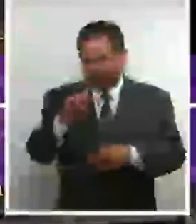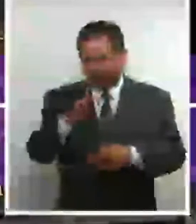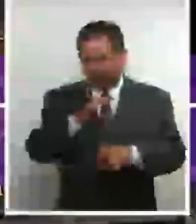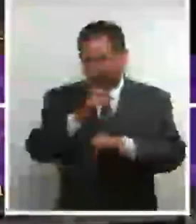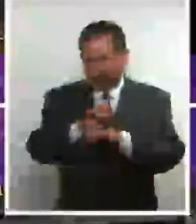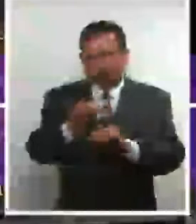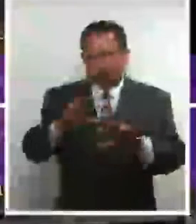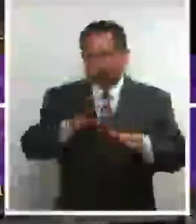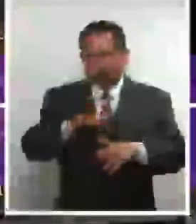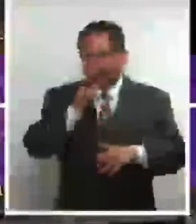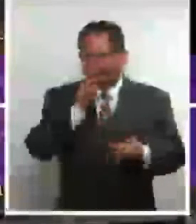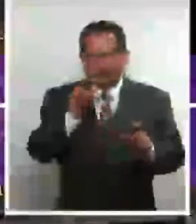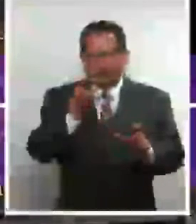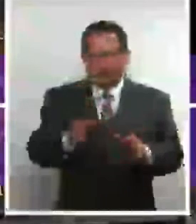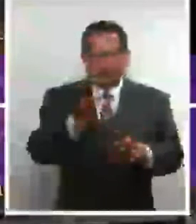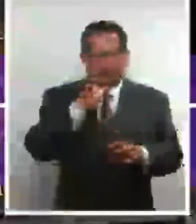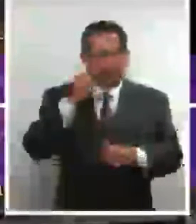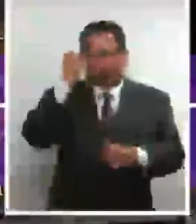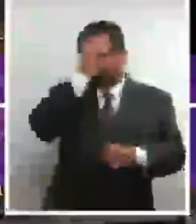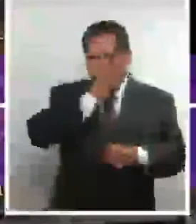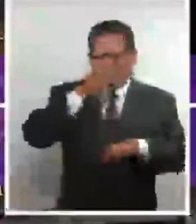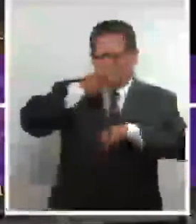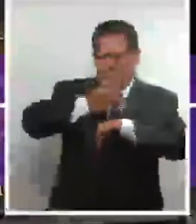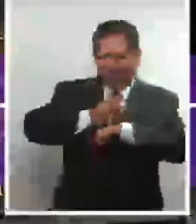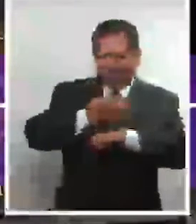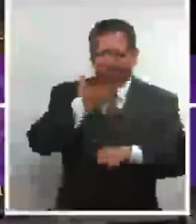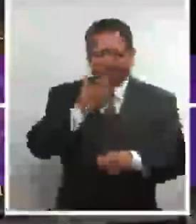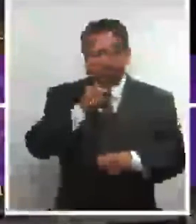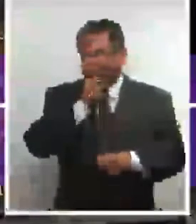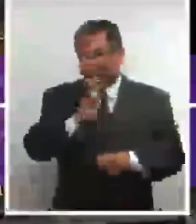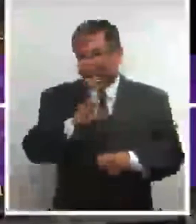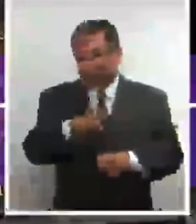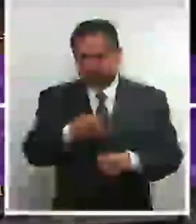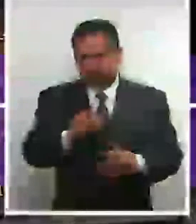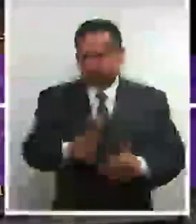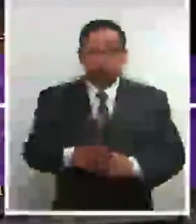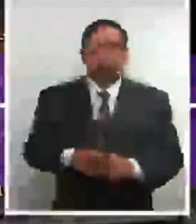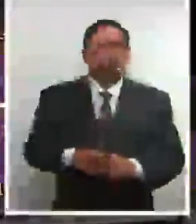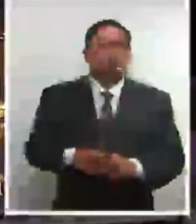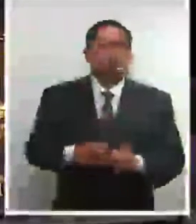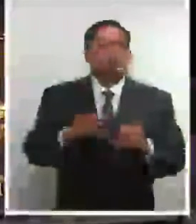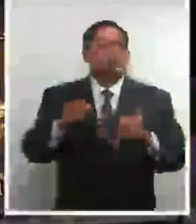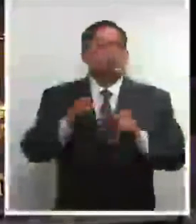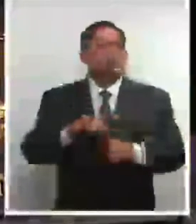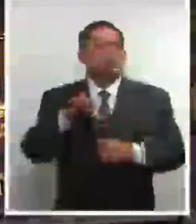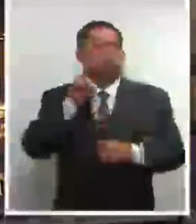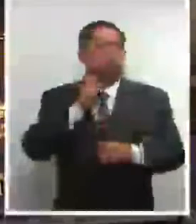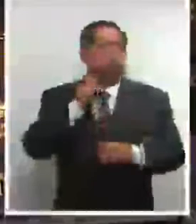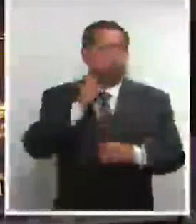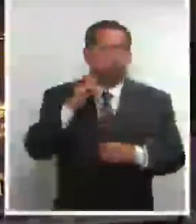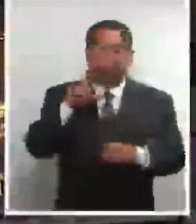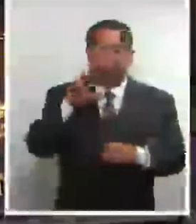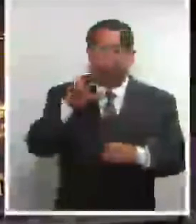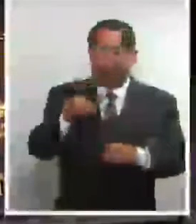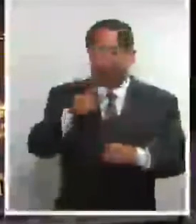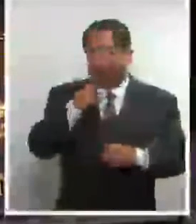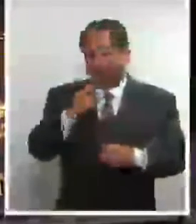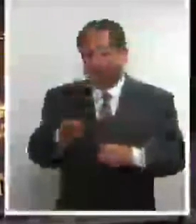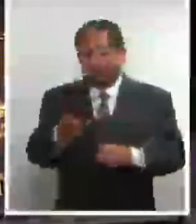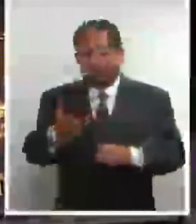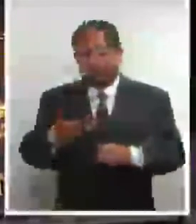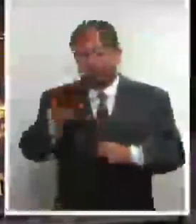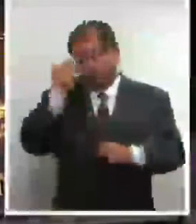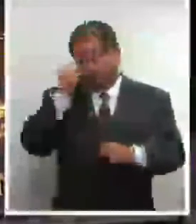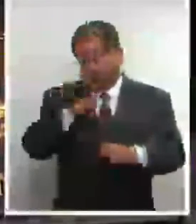existe, ¿no?, en el lenguaje. Respecto a lo que comentó la diputada Clara Hussitman, tiene toda